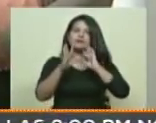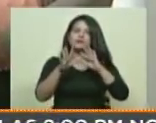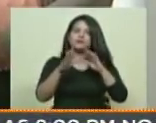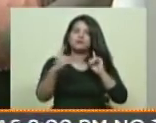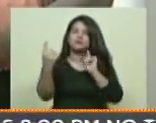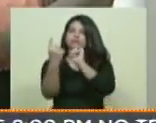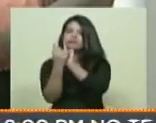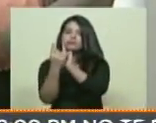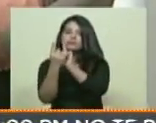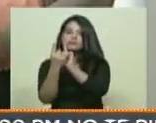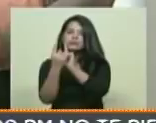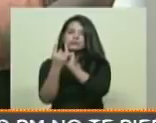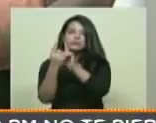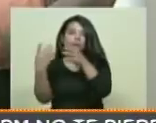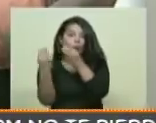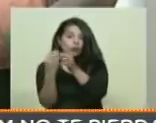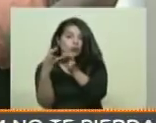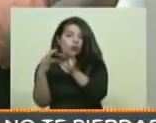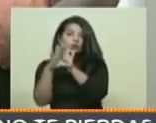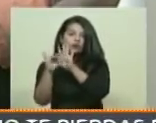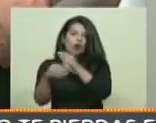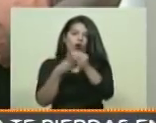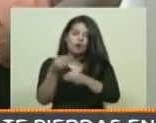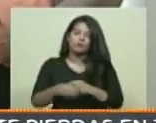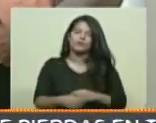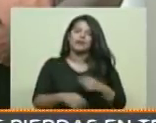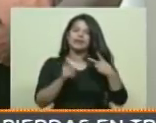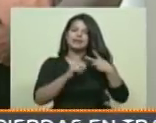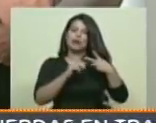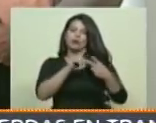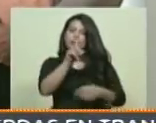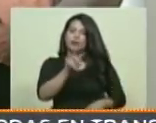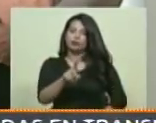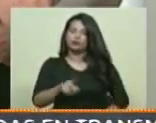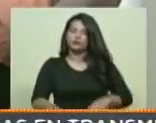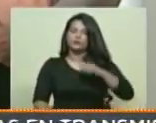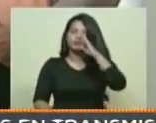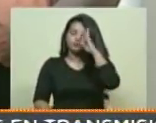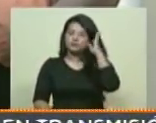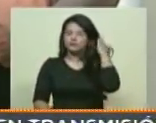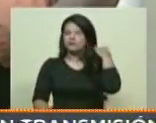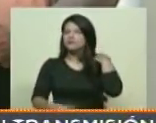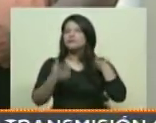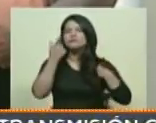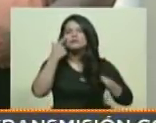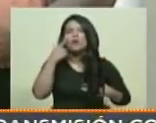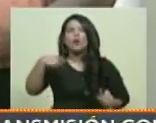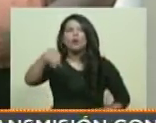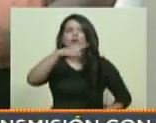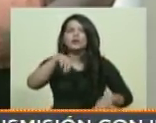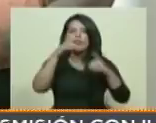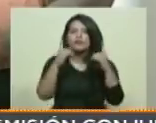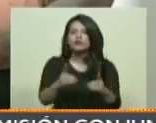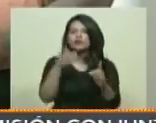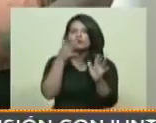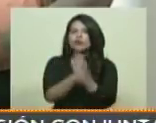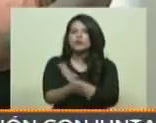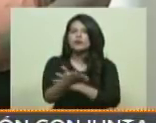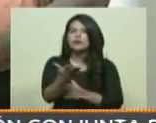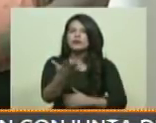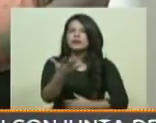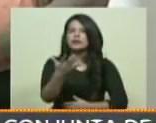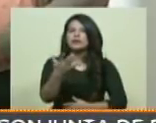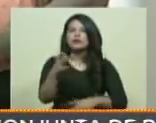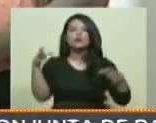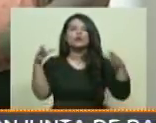Constituyente. Y como segunda pregunta, quisiera no dejar pasar la oportunidad de verificar si ya ustedes tienen una decisión final con el